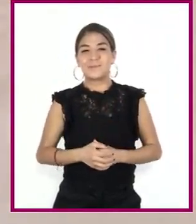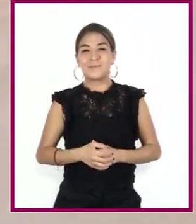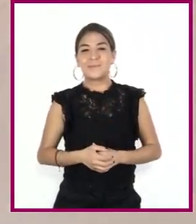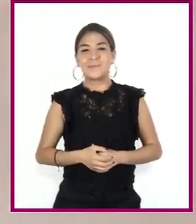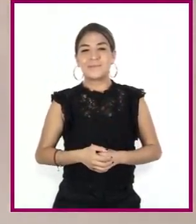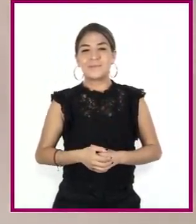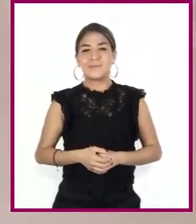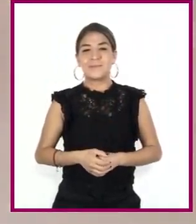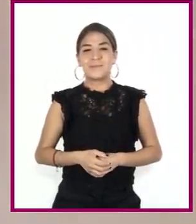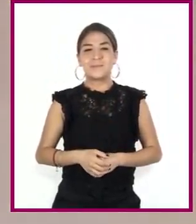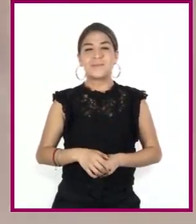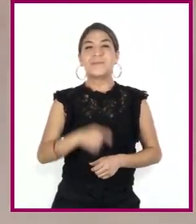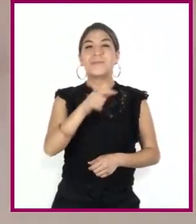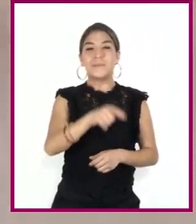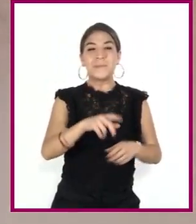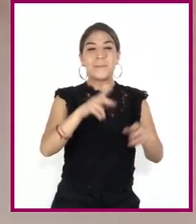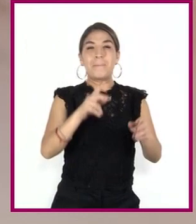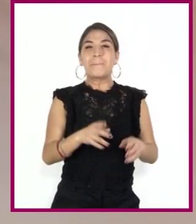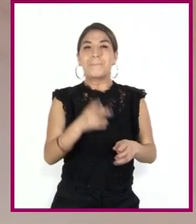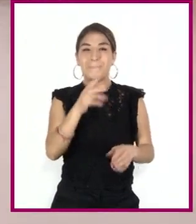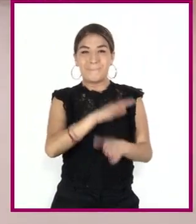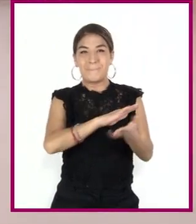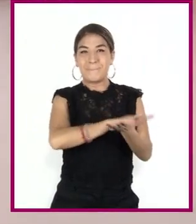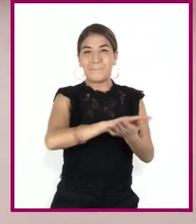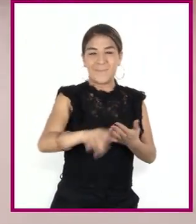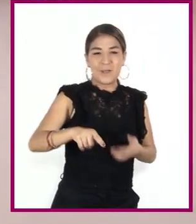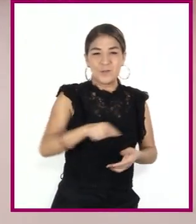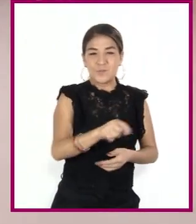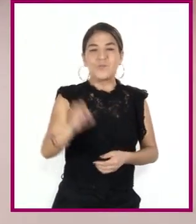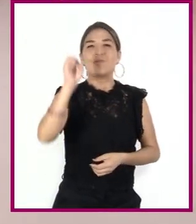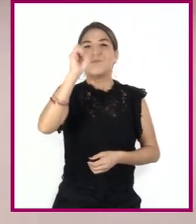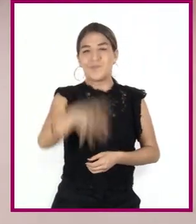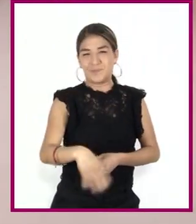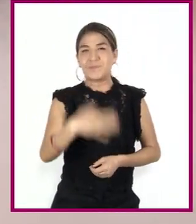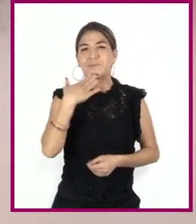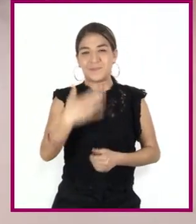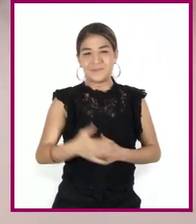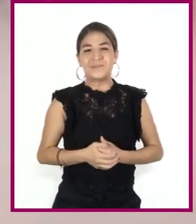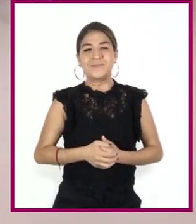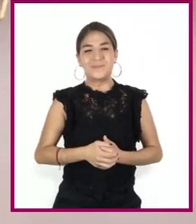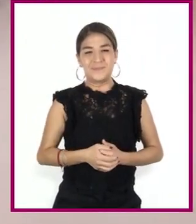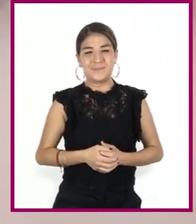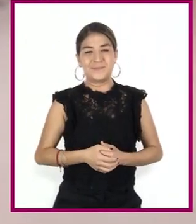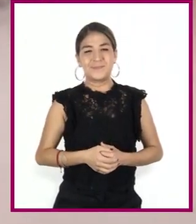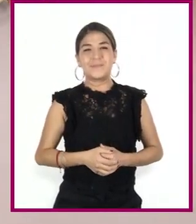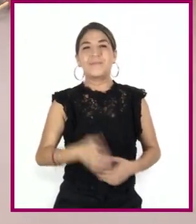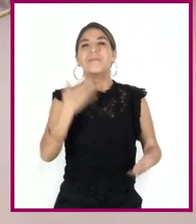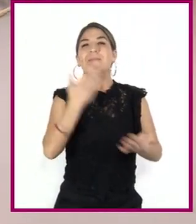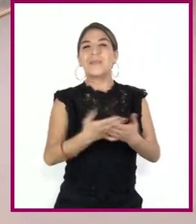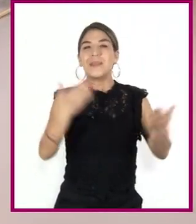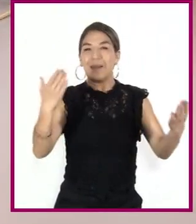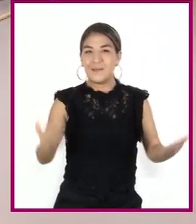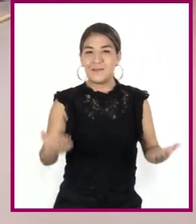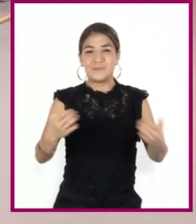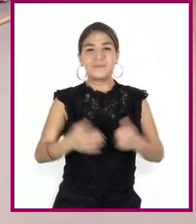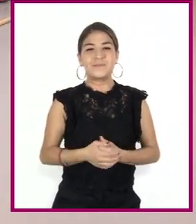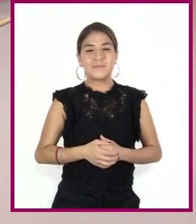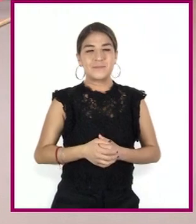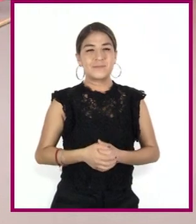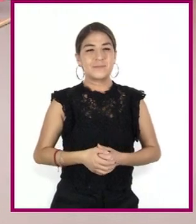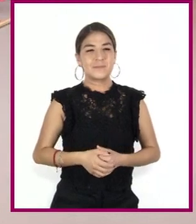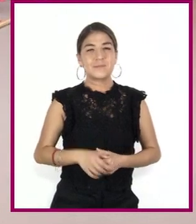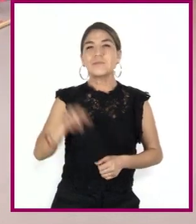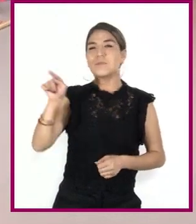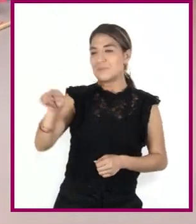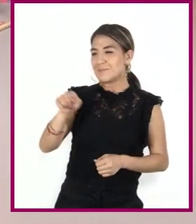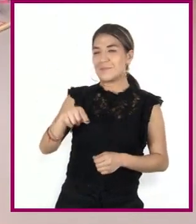arrastrando por el piso para que entre al colador. Muy bien. Ahora, ¿qué te parece, Daniel, que ahora